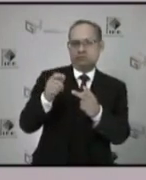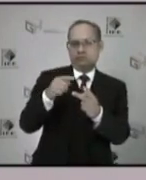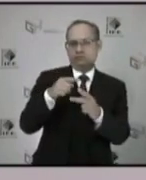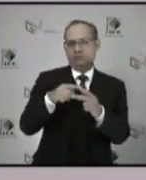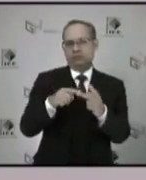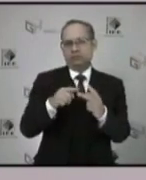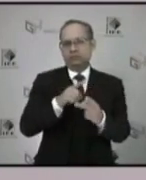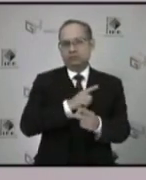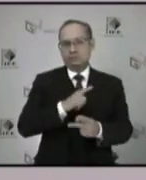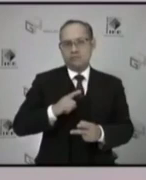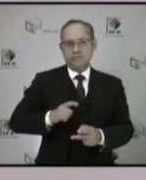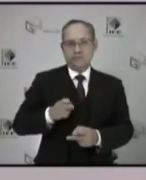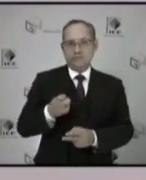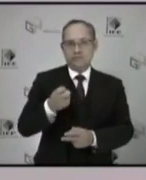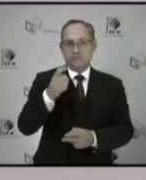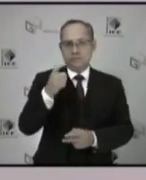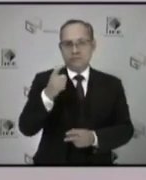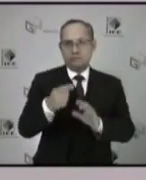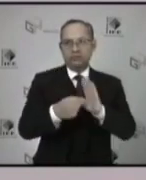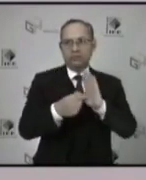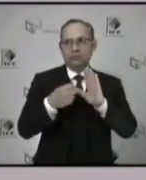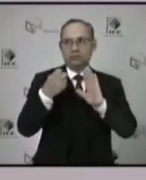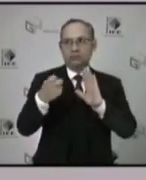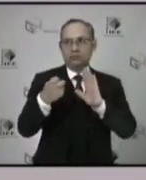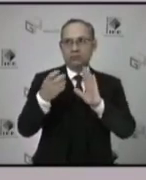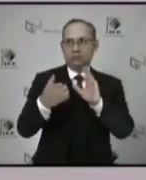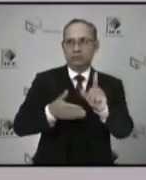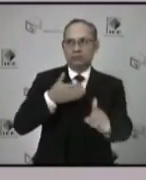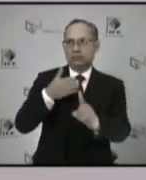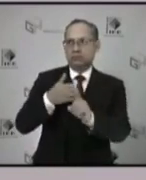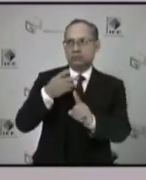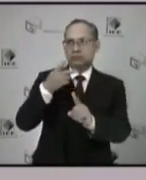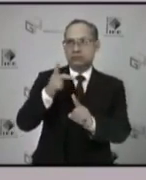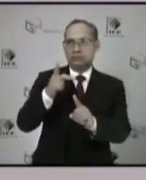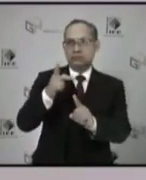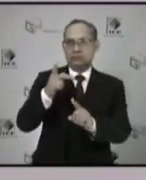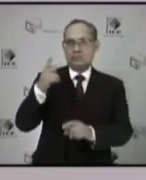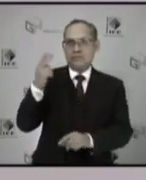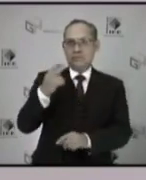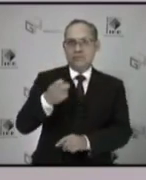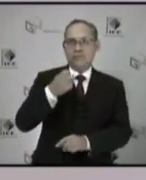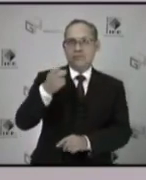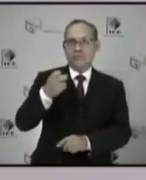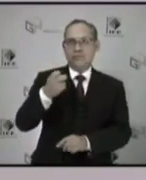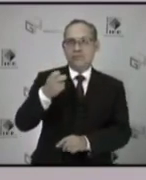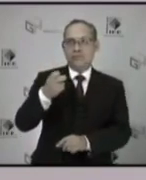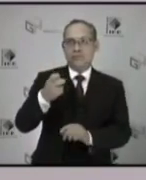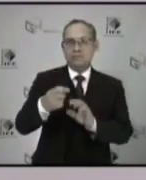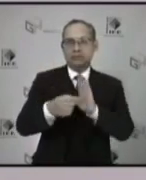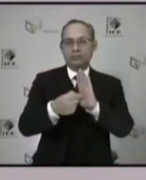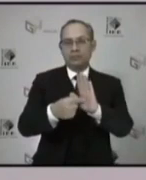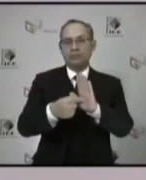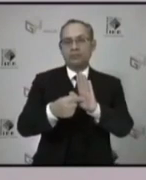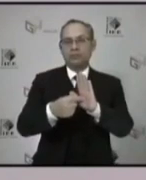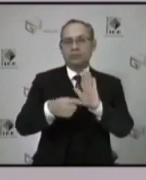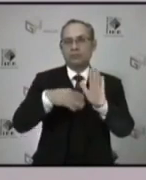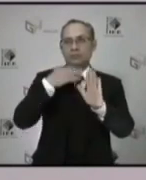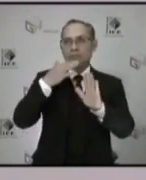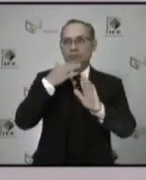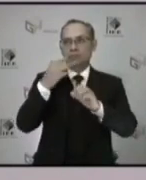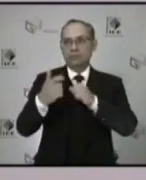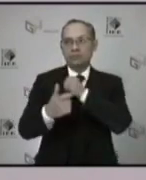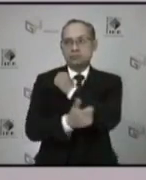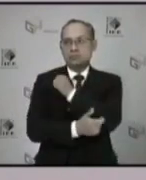agua, nuestro aire y el suelo, pero tenemos que acabar con la corrupción, tenemos que cuidar el